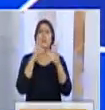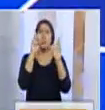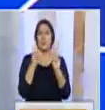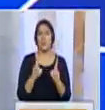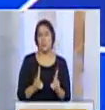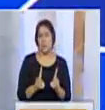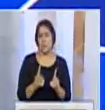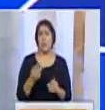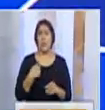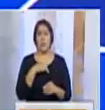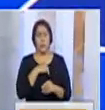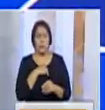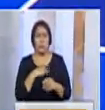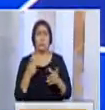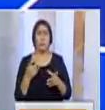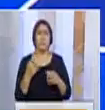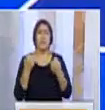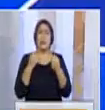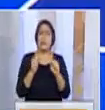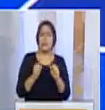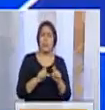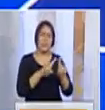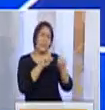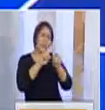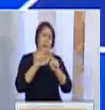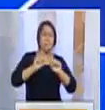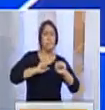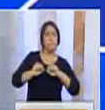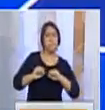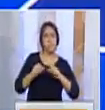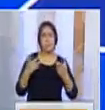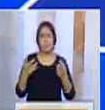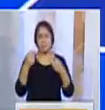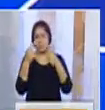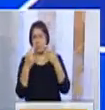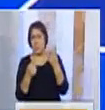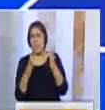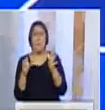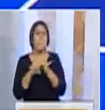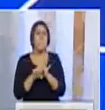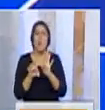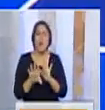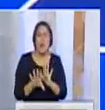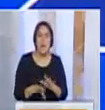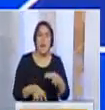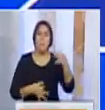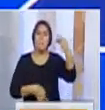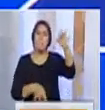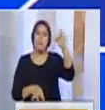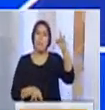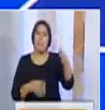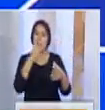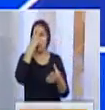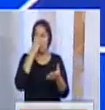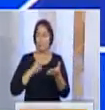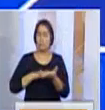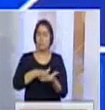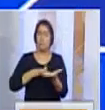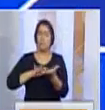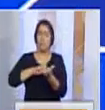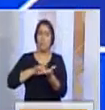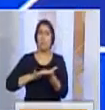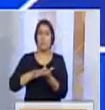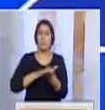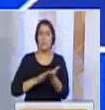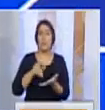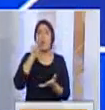pues hemos ido implementando diferentes acciones. Por ejemplo, el tema de las papeletas en sistema Braille es una de ellas. Fuera